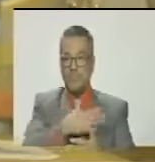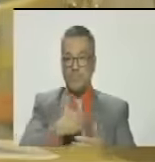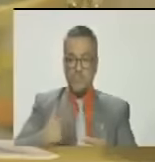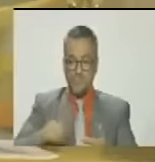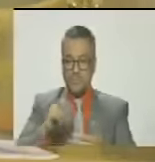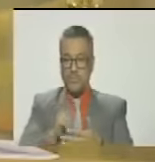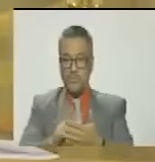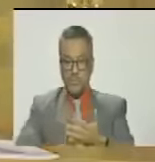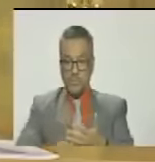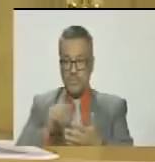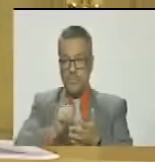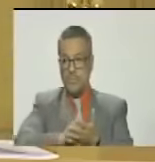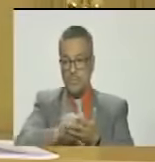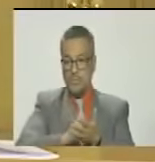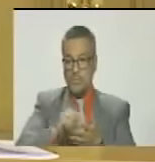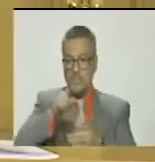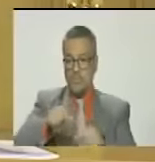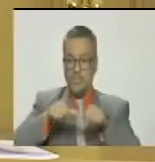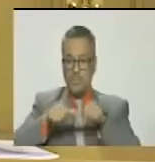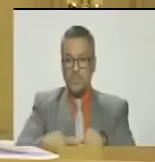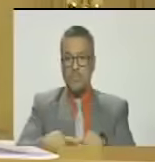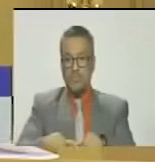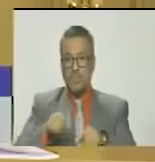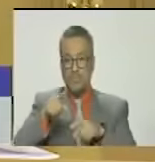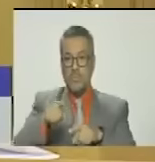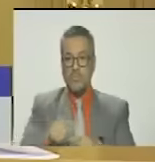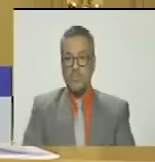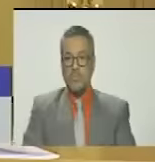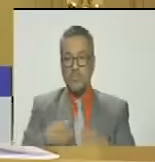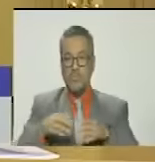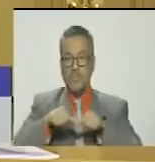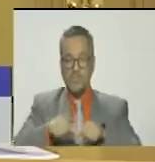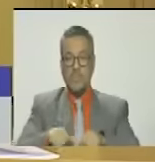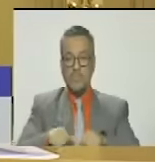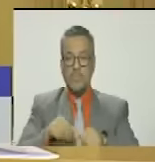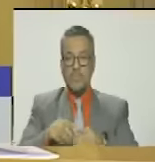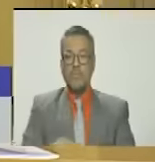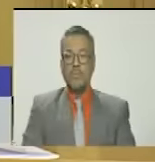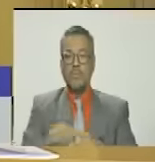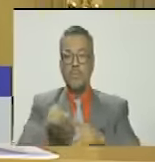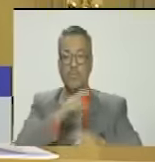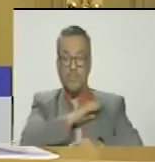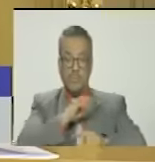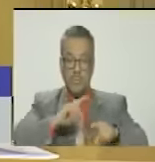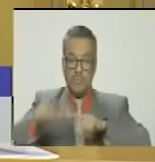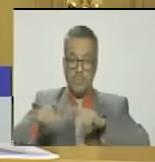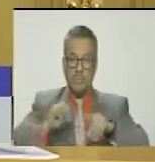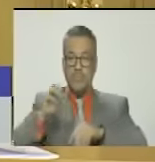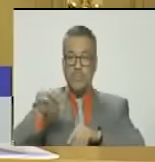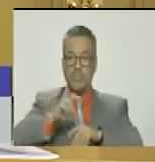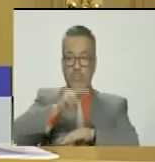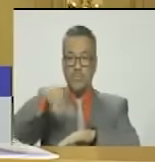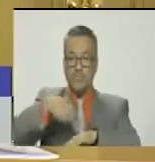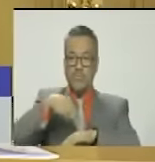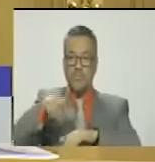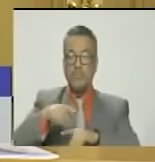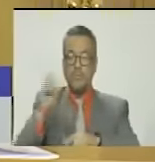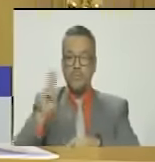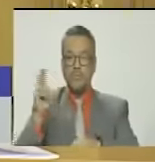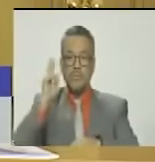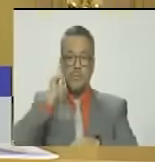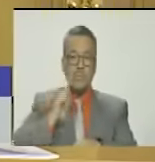Quería leer ese artículo para dejar sentado que hoy se instala la soberanísima Asamblea Nacional de